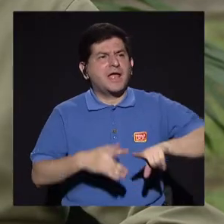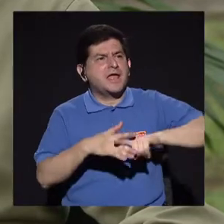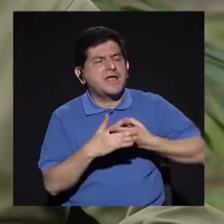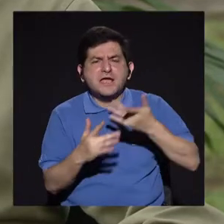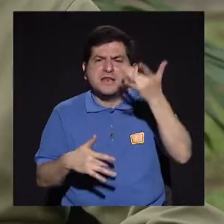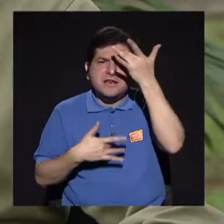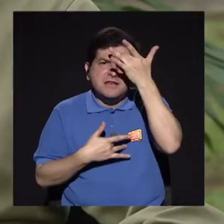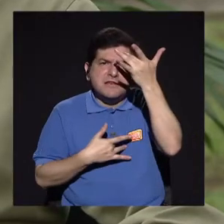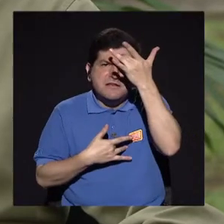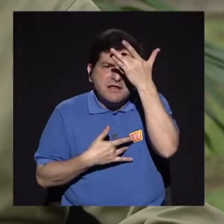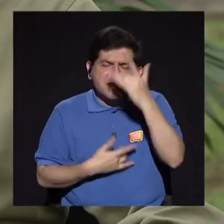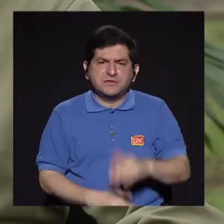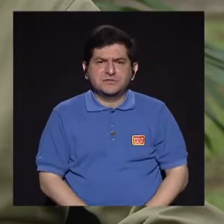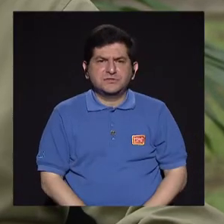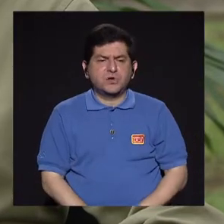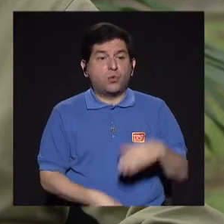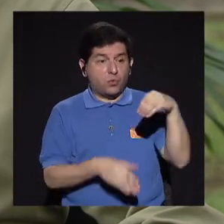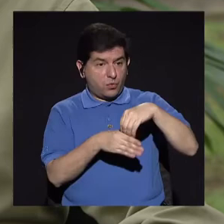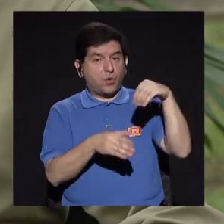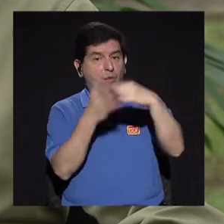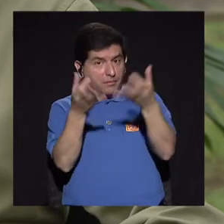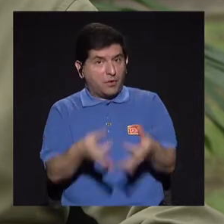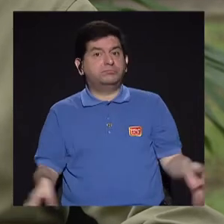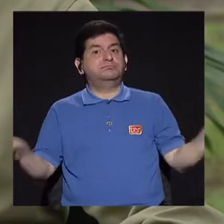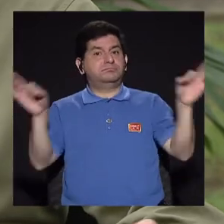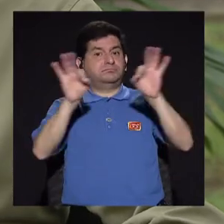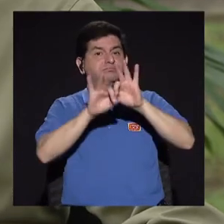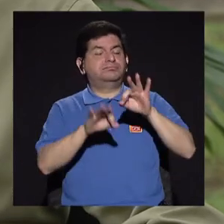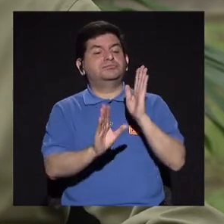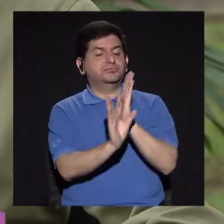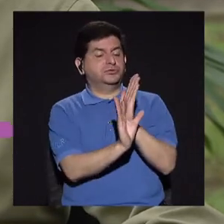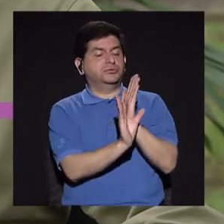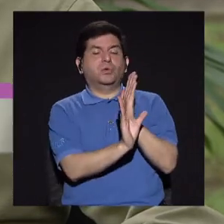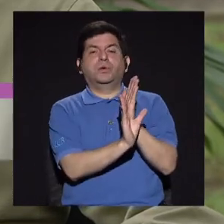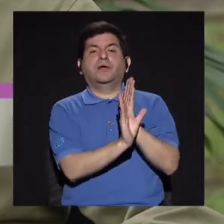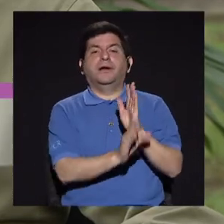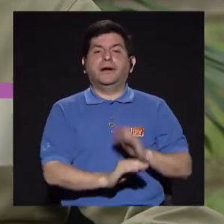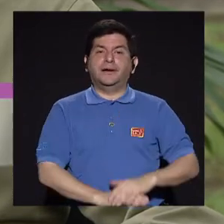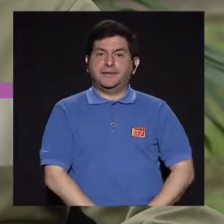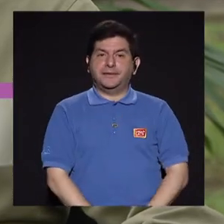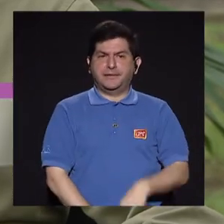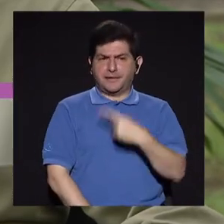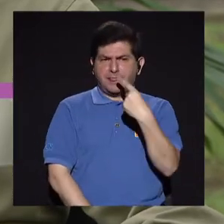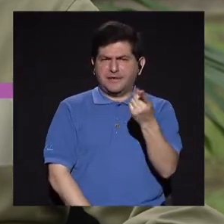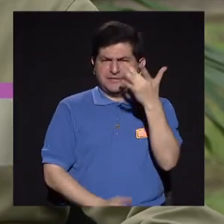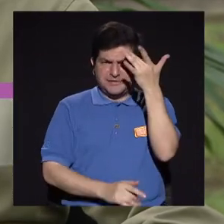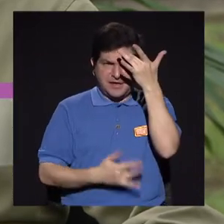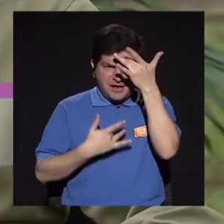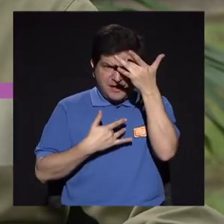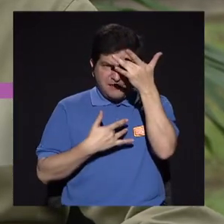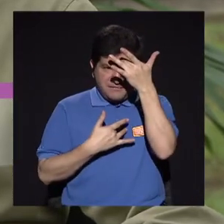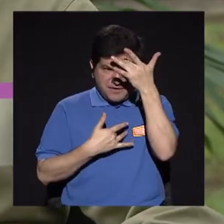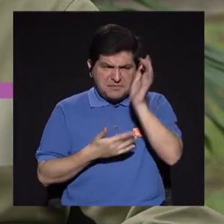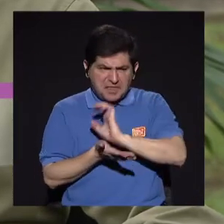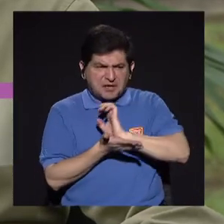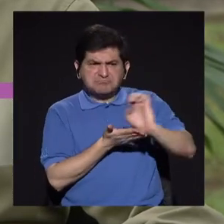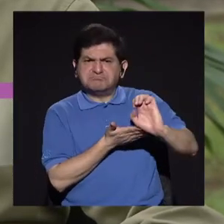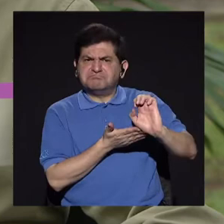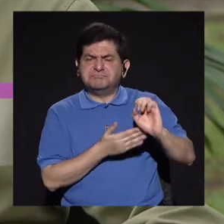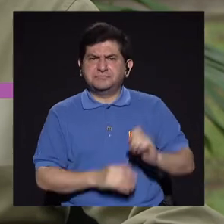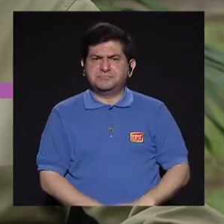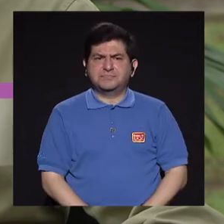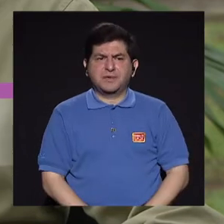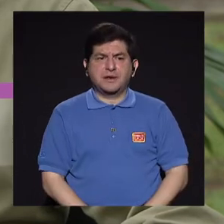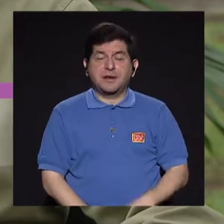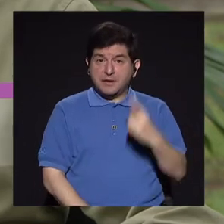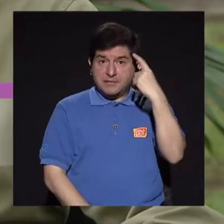de la enfermedad tenía un gran componente psicológico y decía que la enfermedad podía ser prevenida, o sea, en